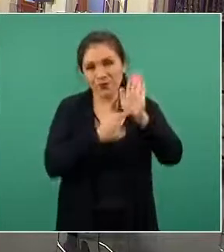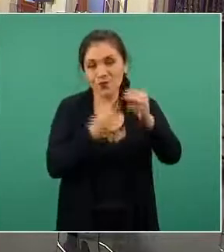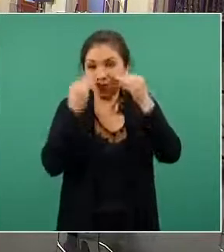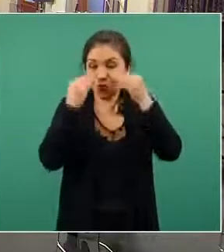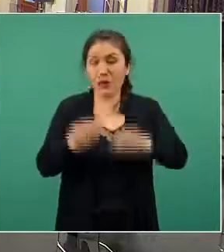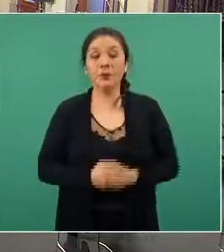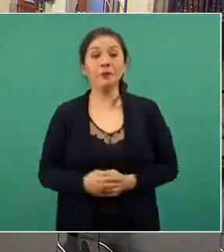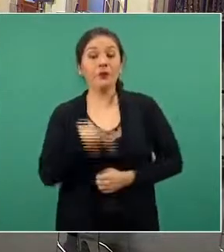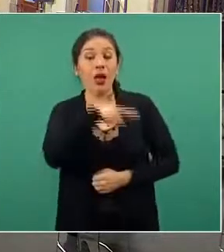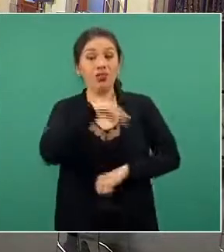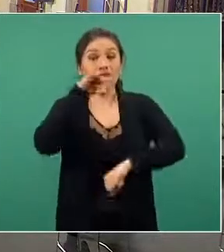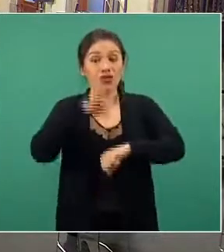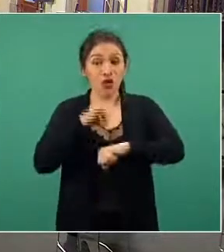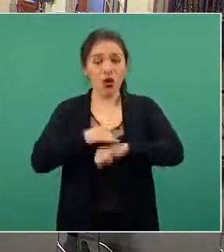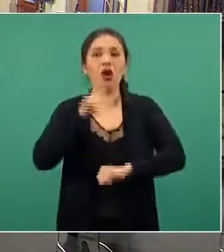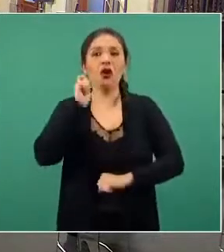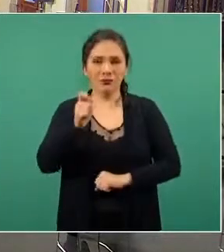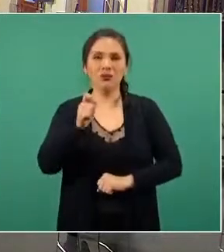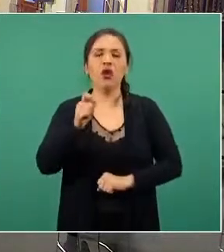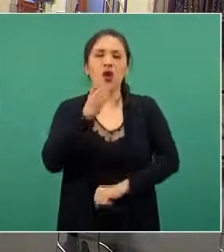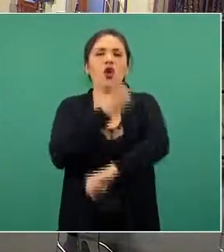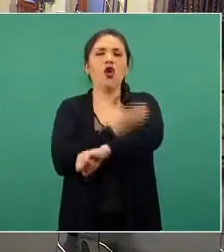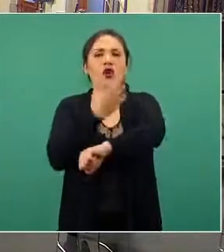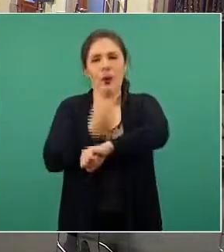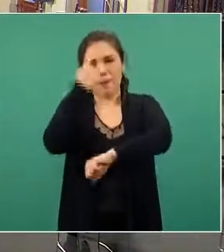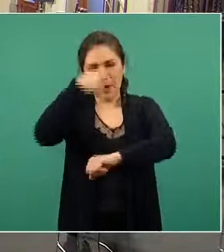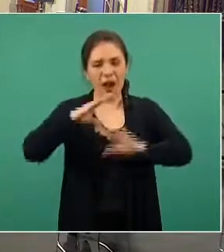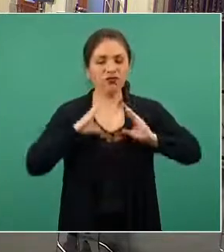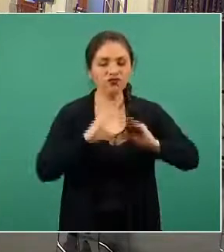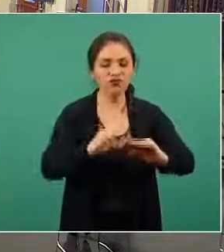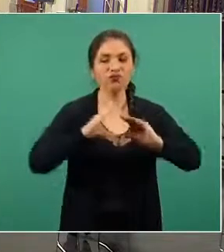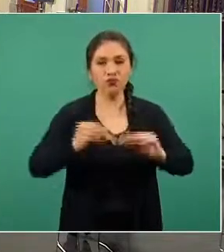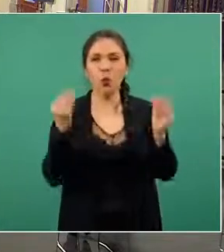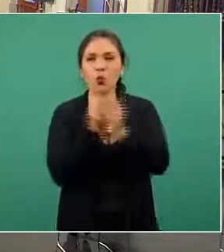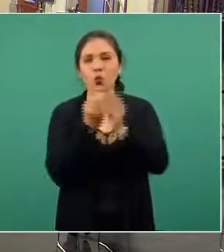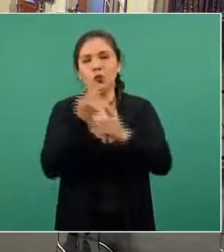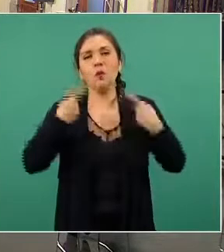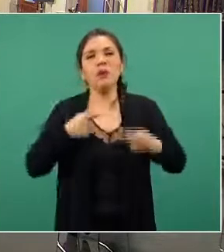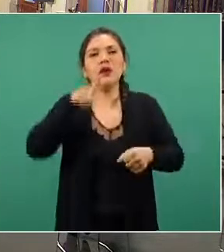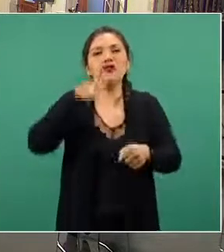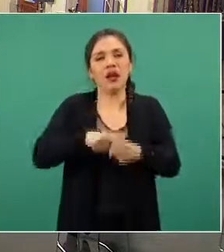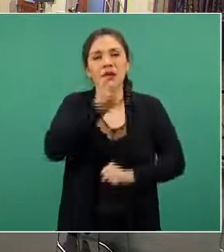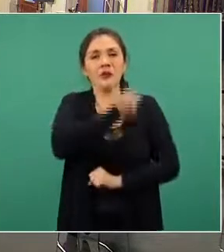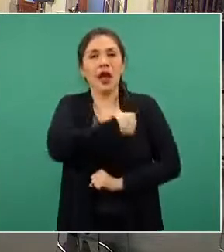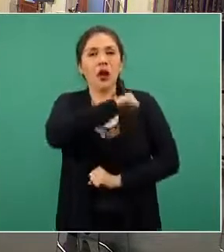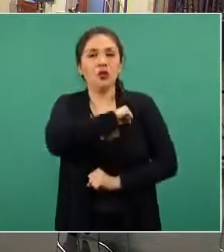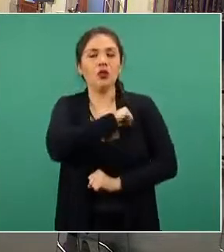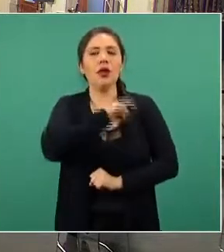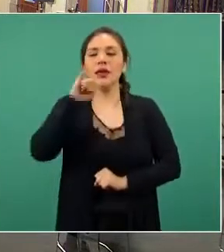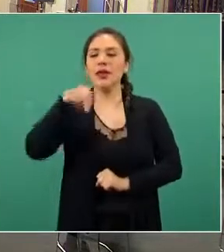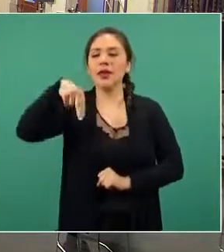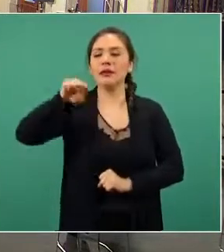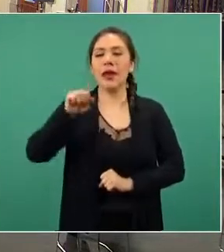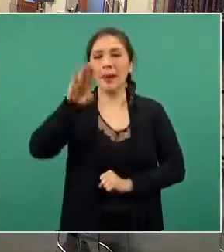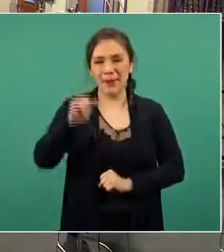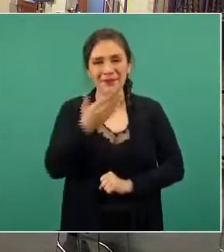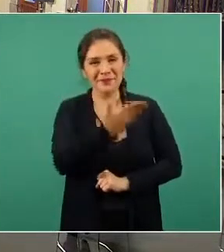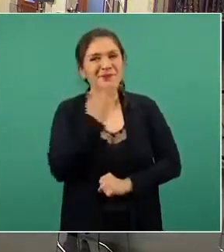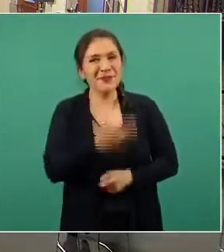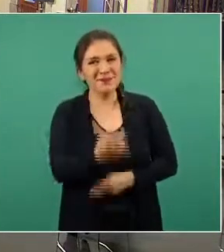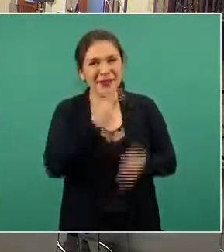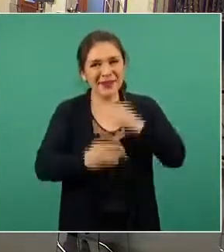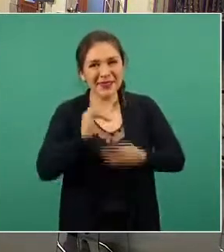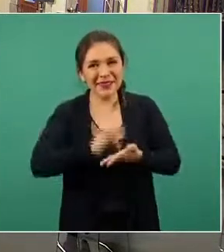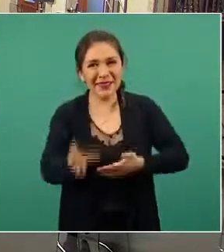El doctor Rosbel, repito, es coordinador de formación y capacitación del personal de salud del INSABI. Bienvenido, doctor, muchas